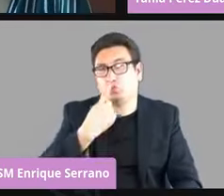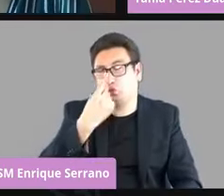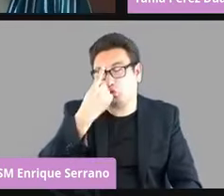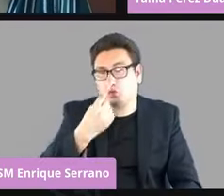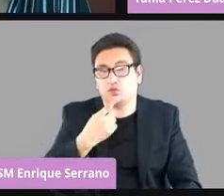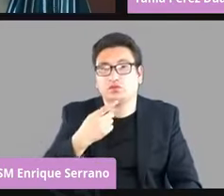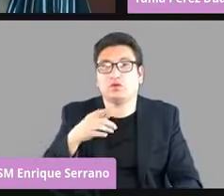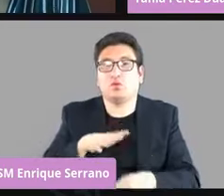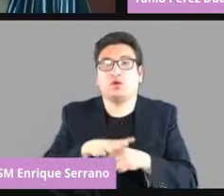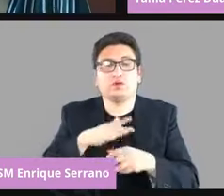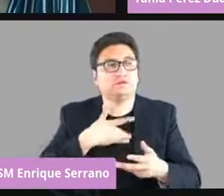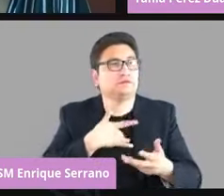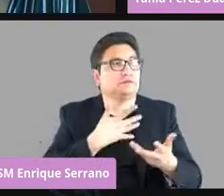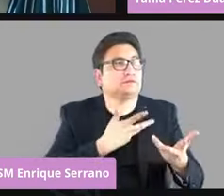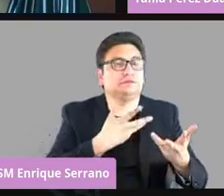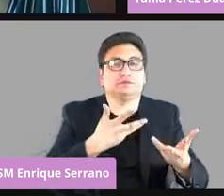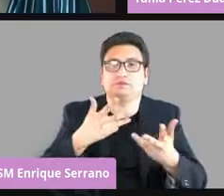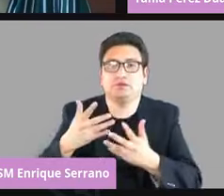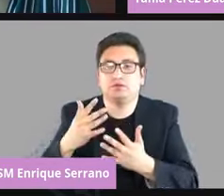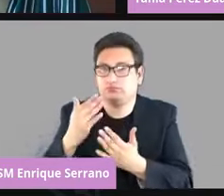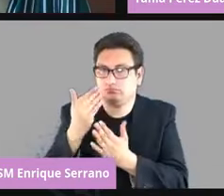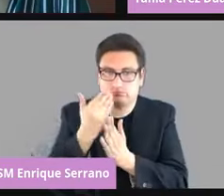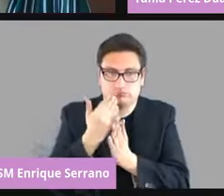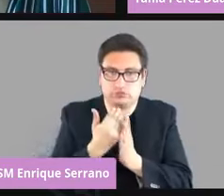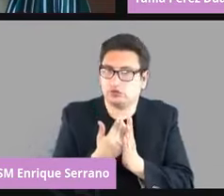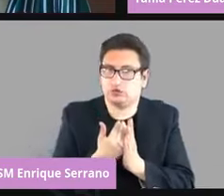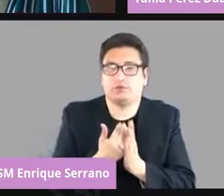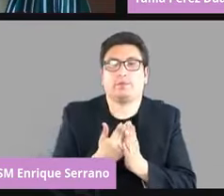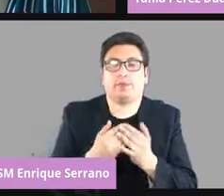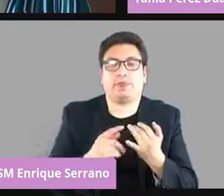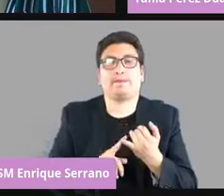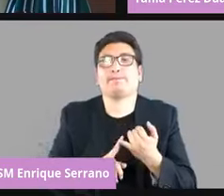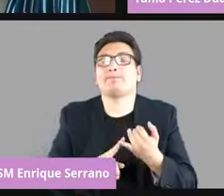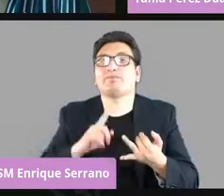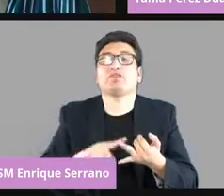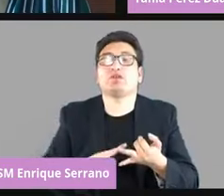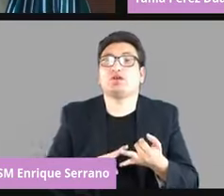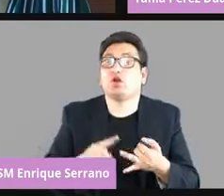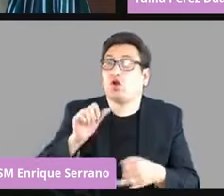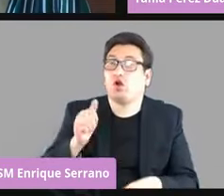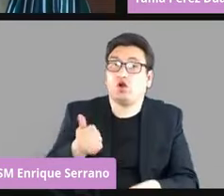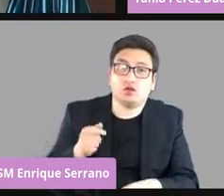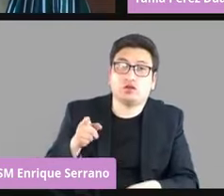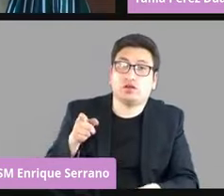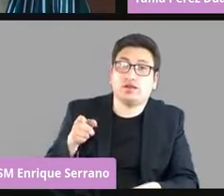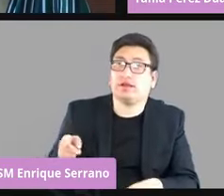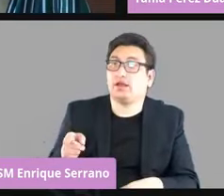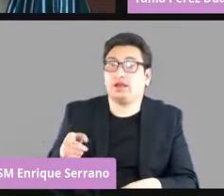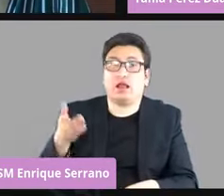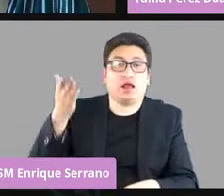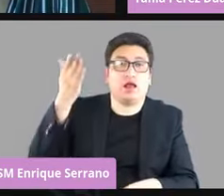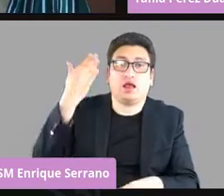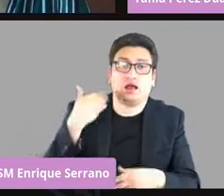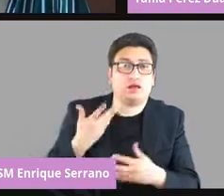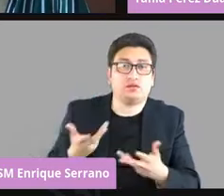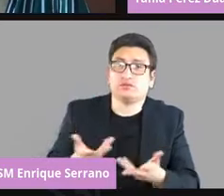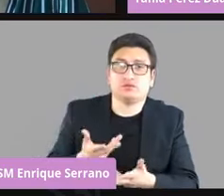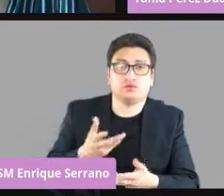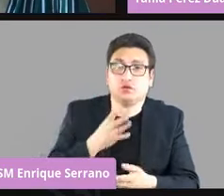las compulsiones que han reducido. La otra es que se está exponiendo a cosas que antes no hacía, o sea,